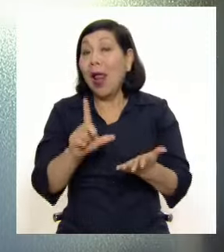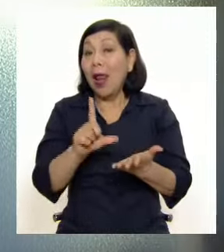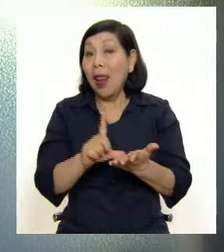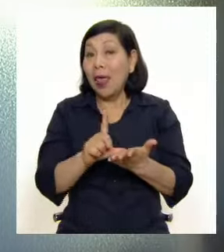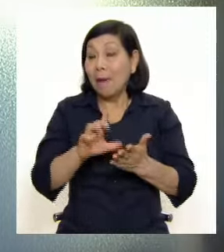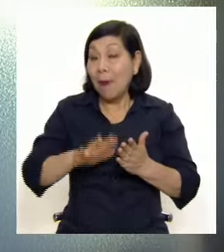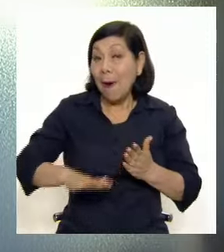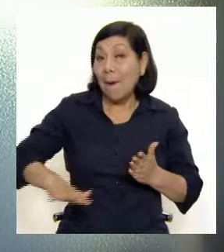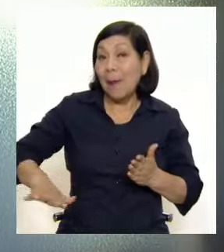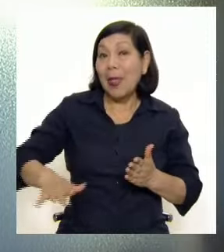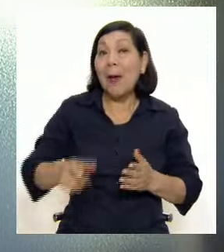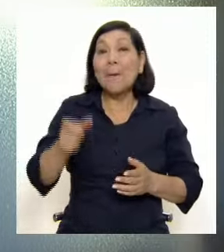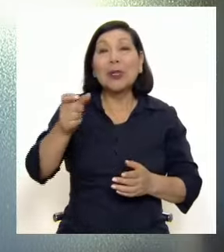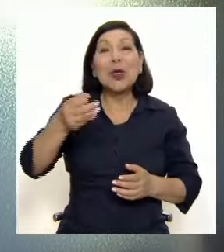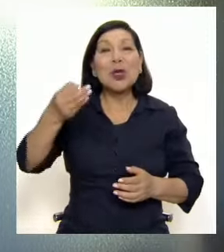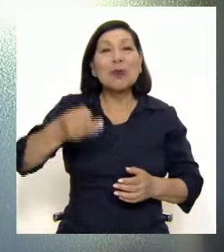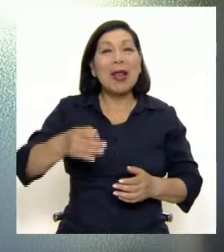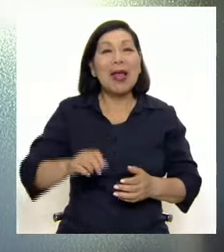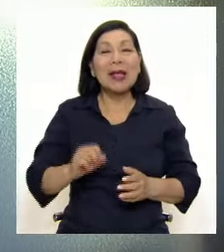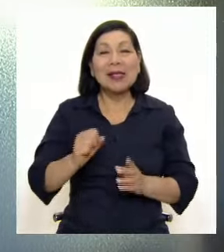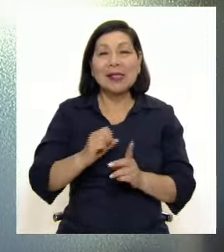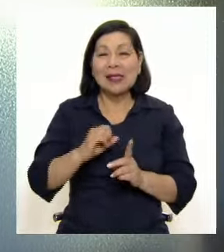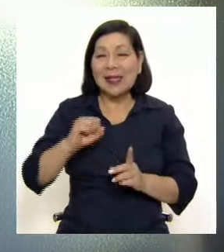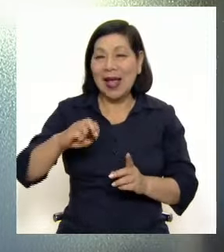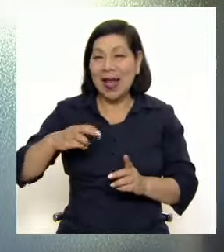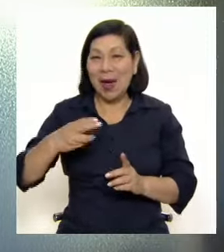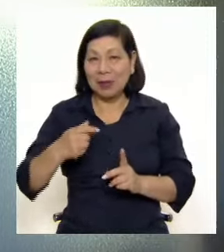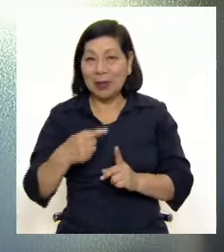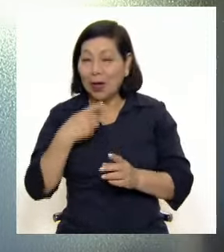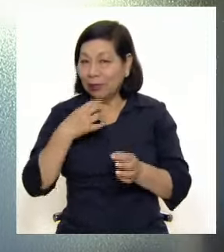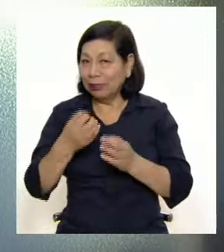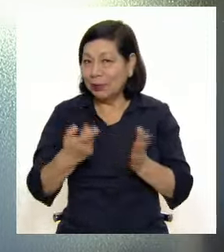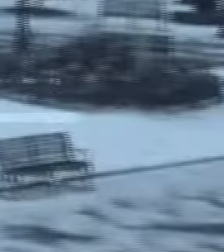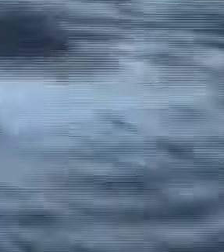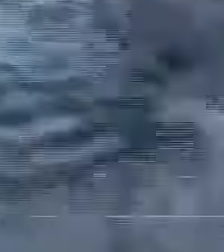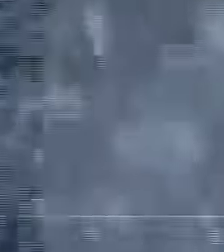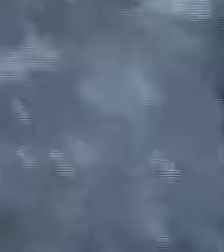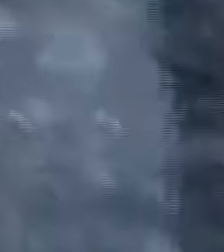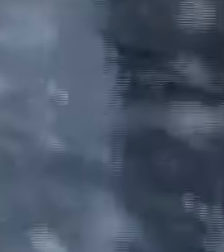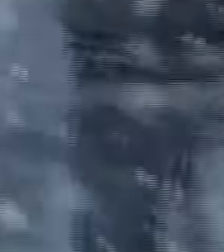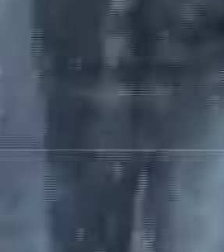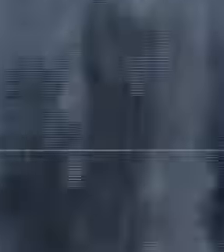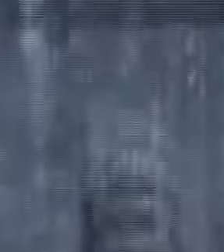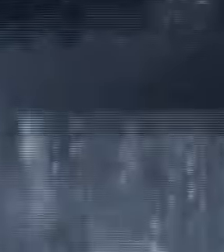clima a nivel nacional con nuestro especialista del Senami, David Garay. Adelante.